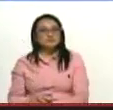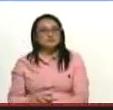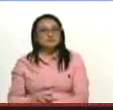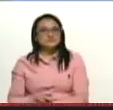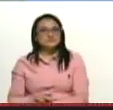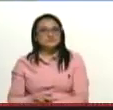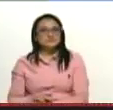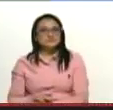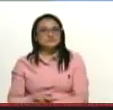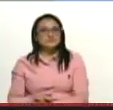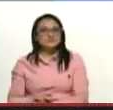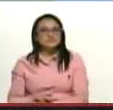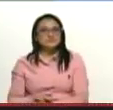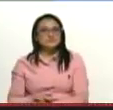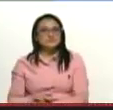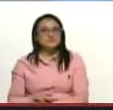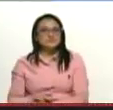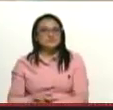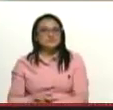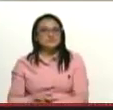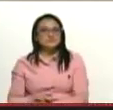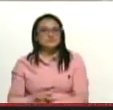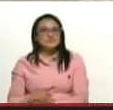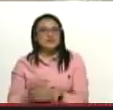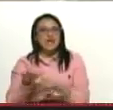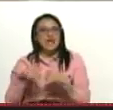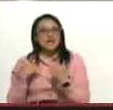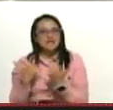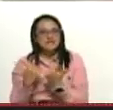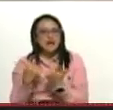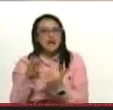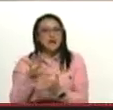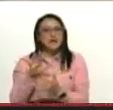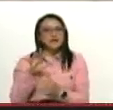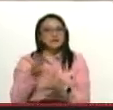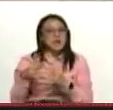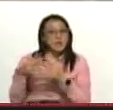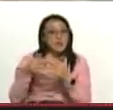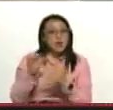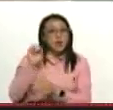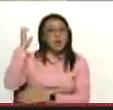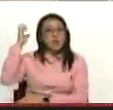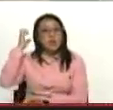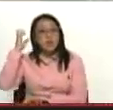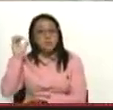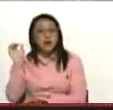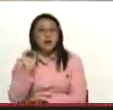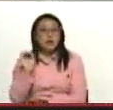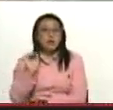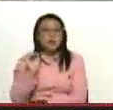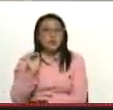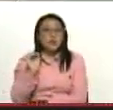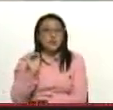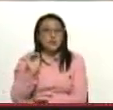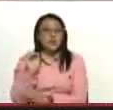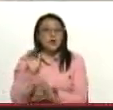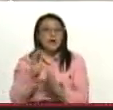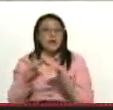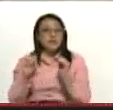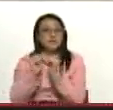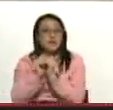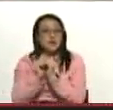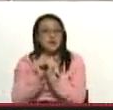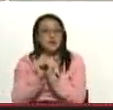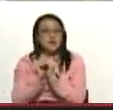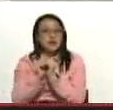de la agencia en Estados Unidos o en Europa o en Gran Bretaña que podamos